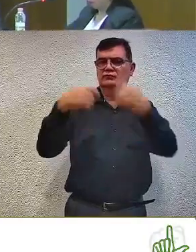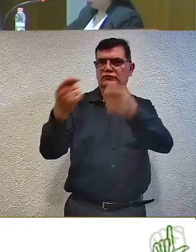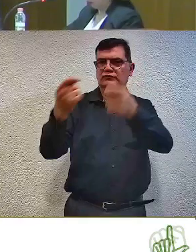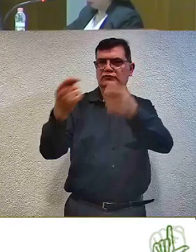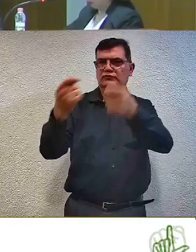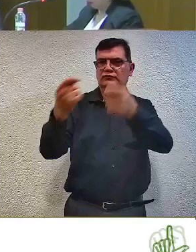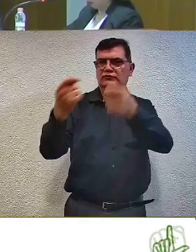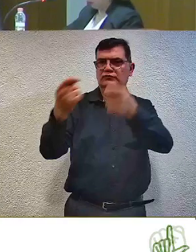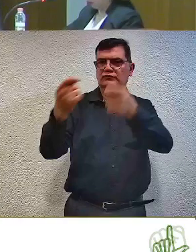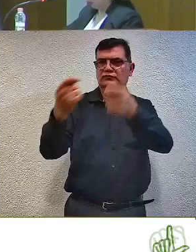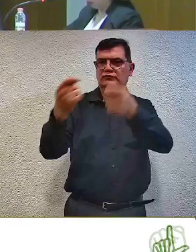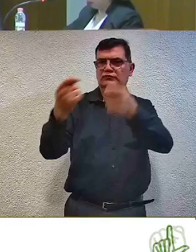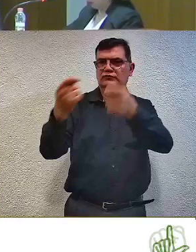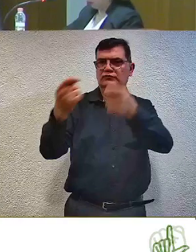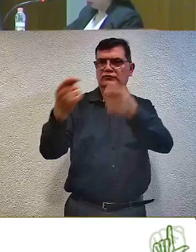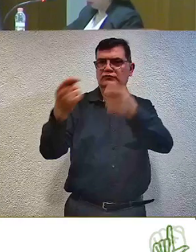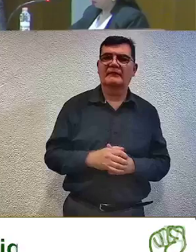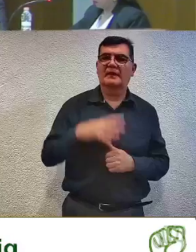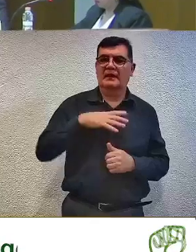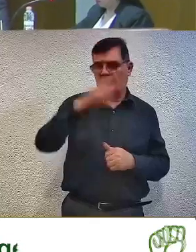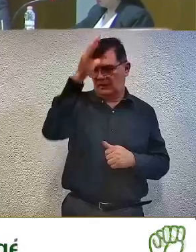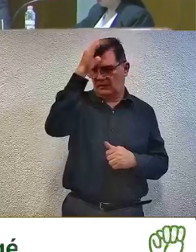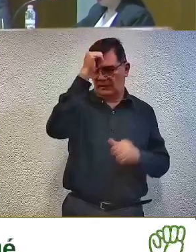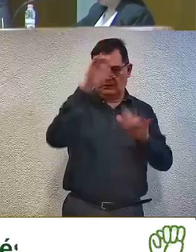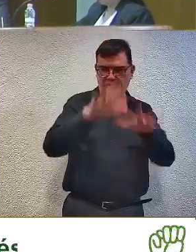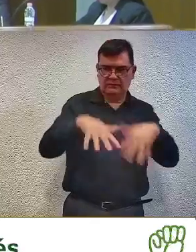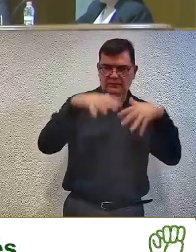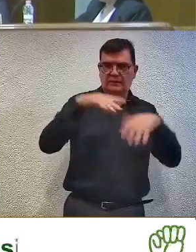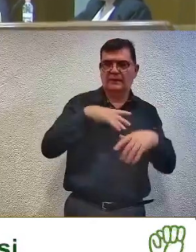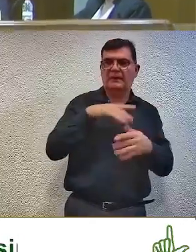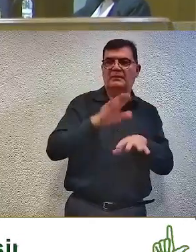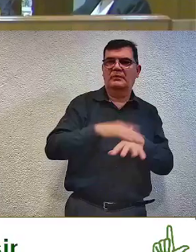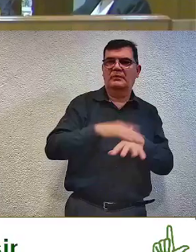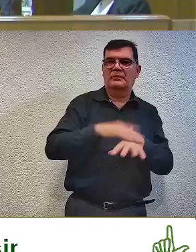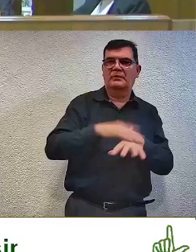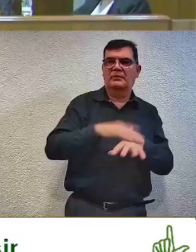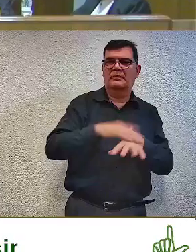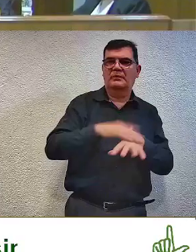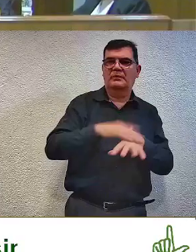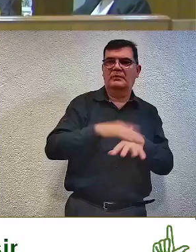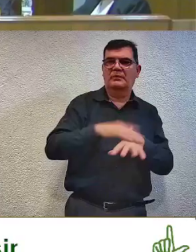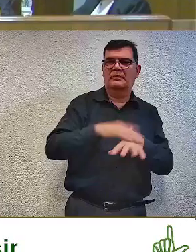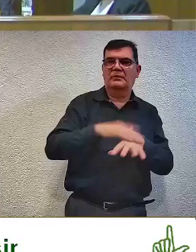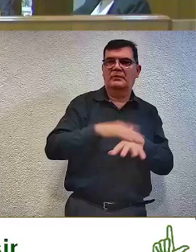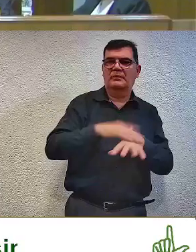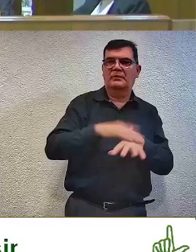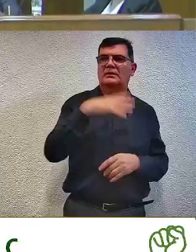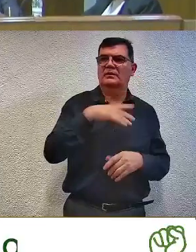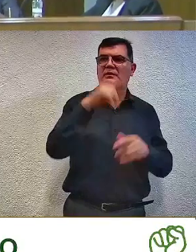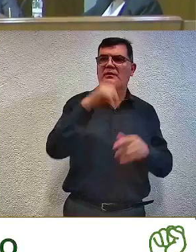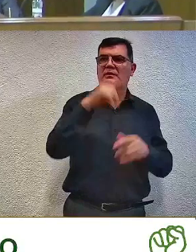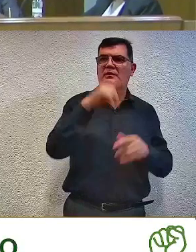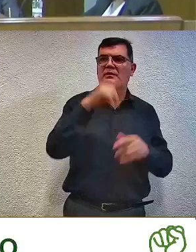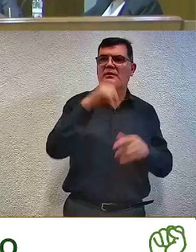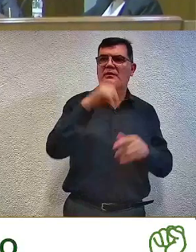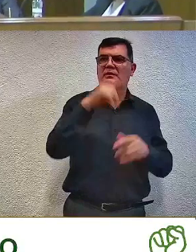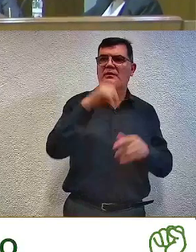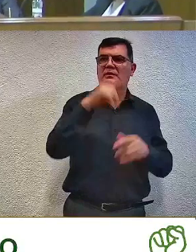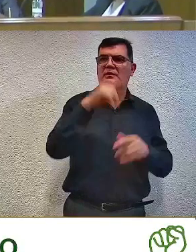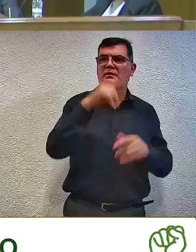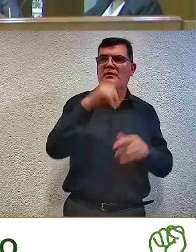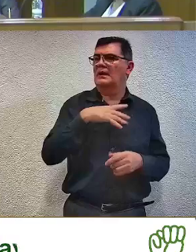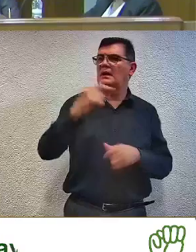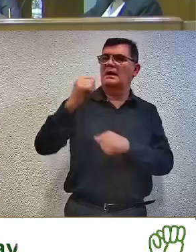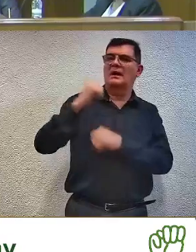número 3. El acuerdo plenario derivado del GED 244 diagonal 2024. El actor